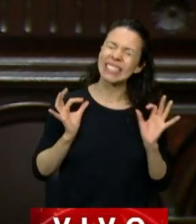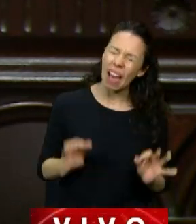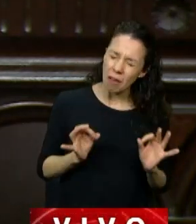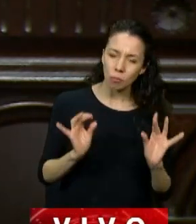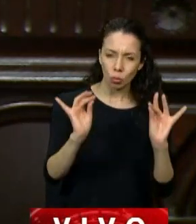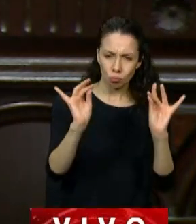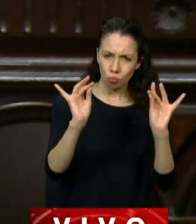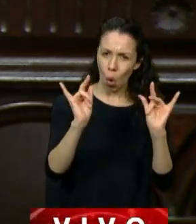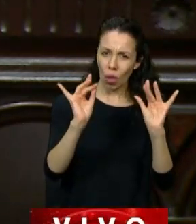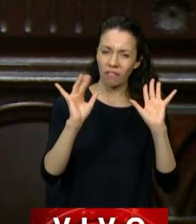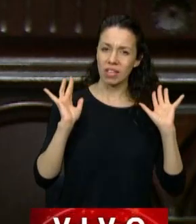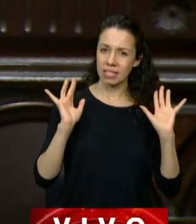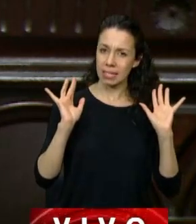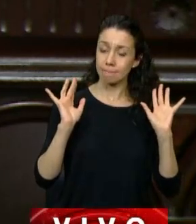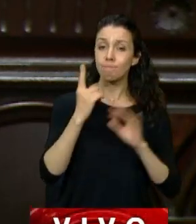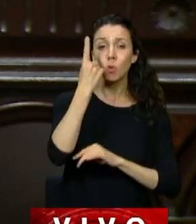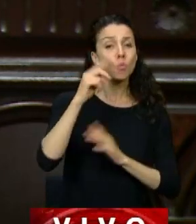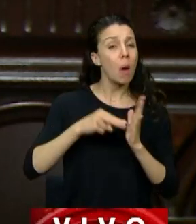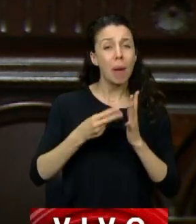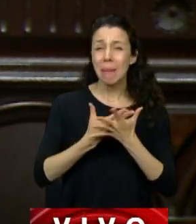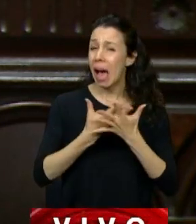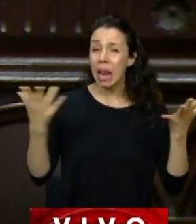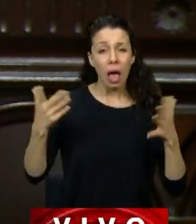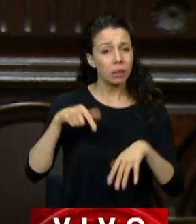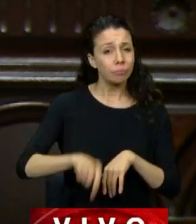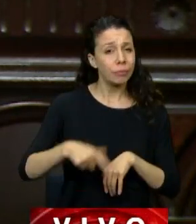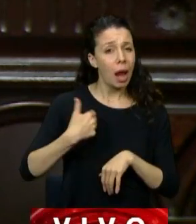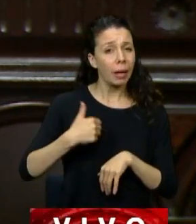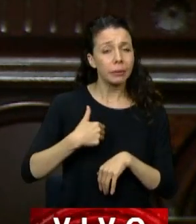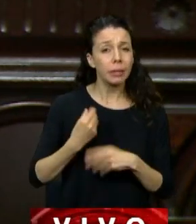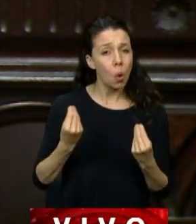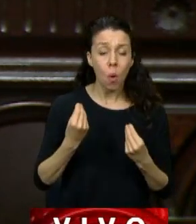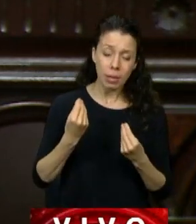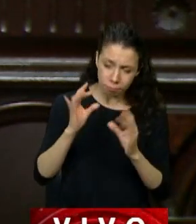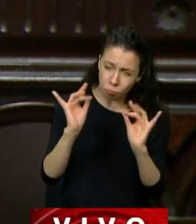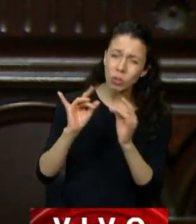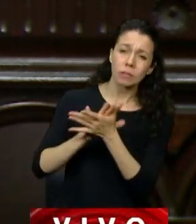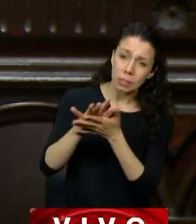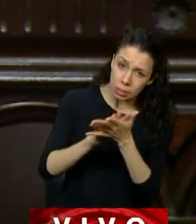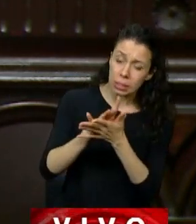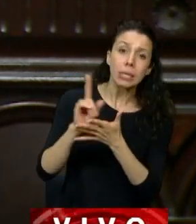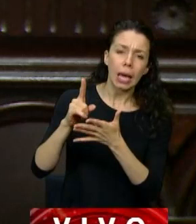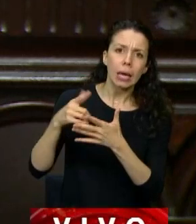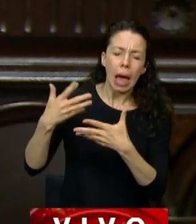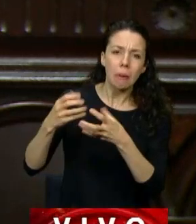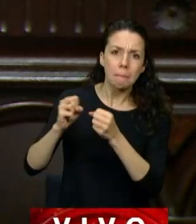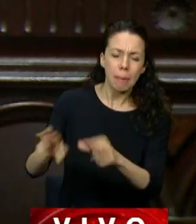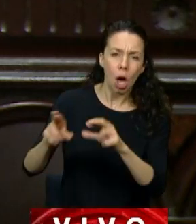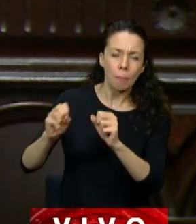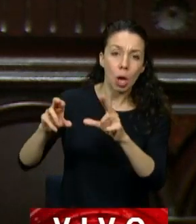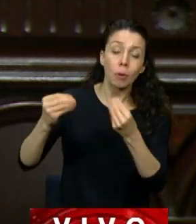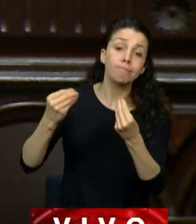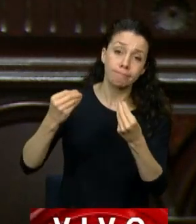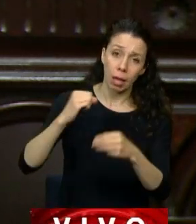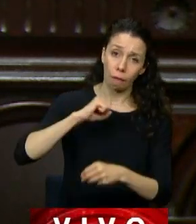difícil. Y uno de los principales problemas que tenemos en la Argentina, que no se lo puede resolver y que va en constante crecimiento, es justamente la inflación.